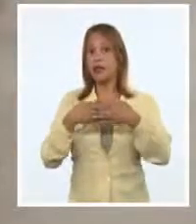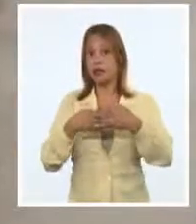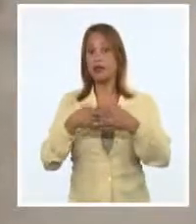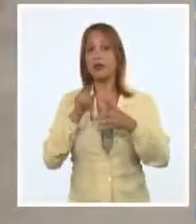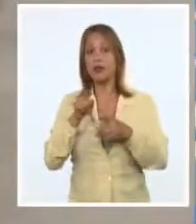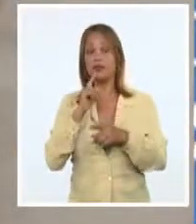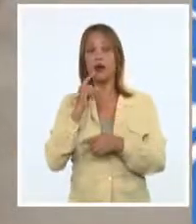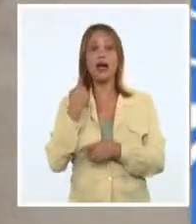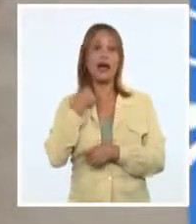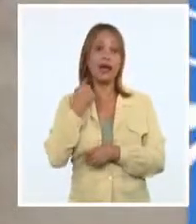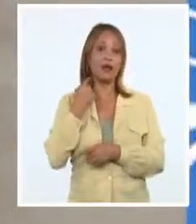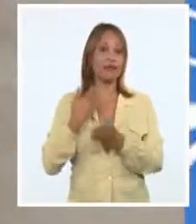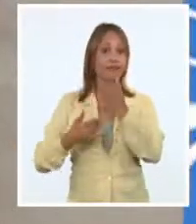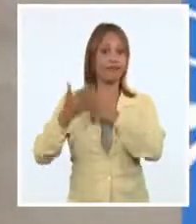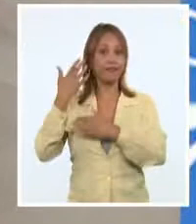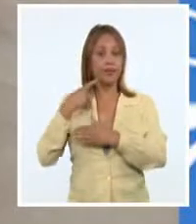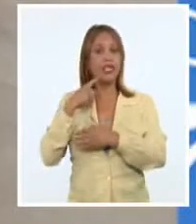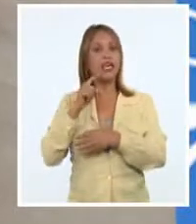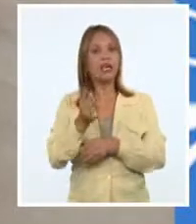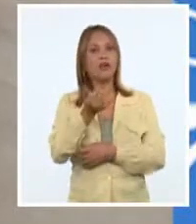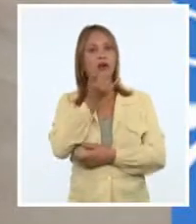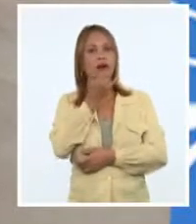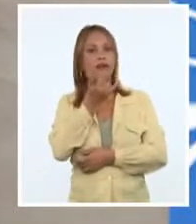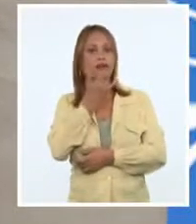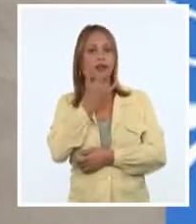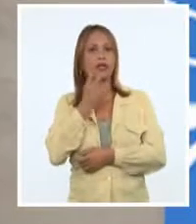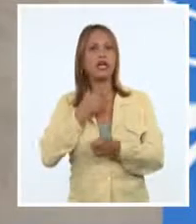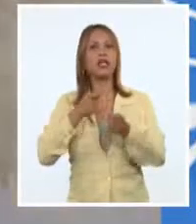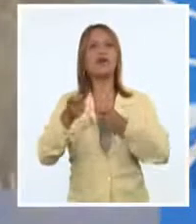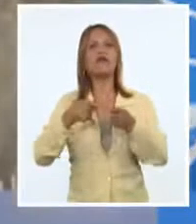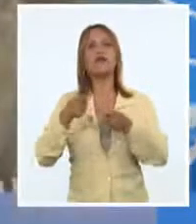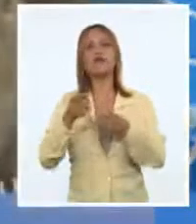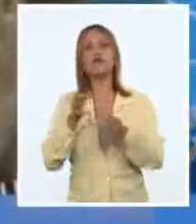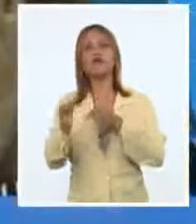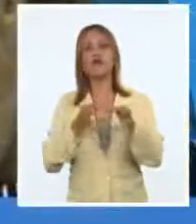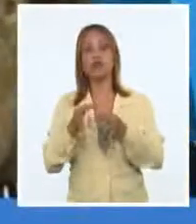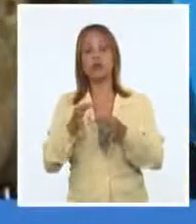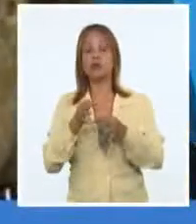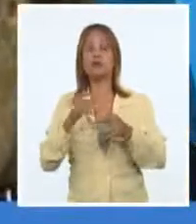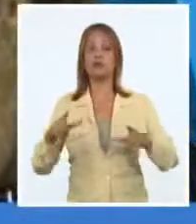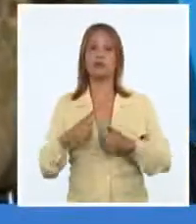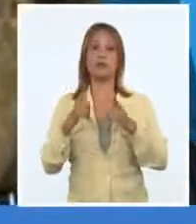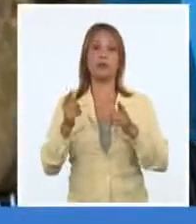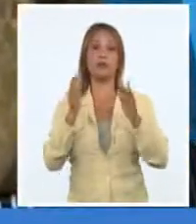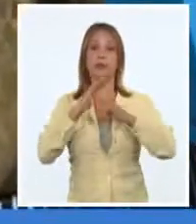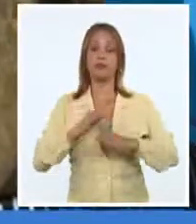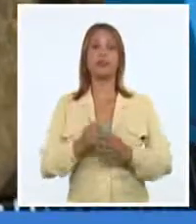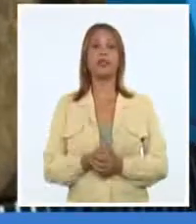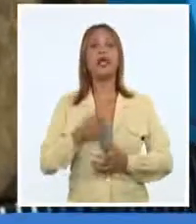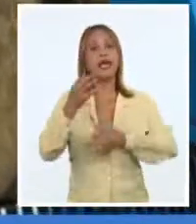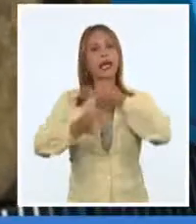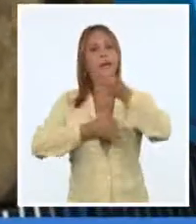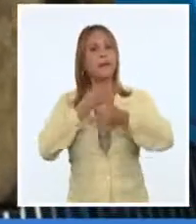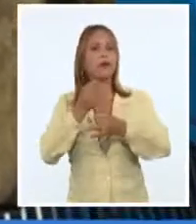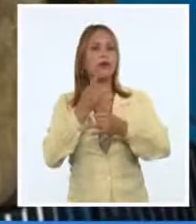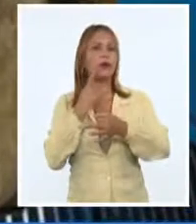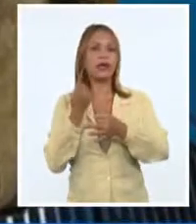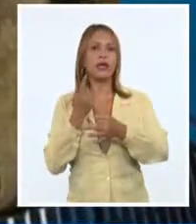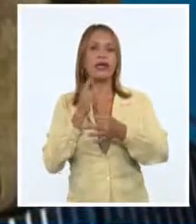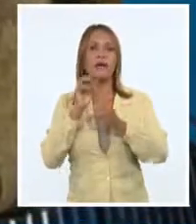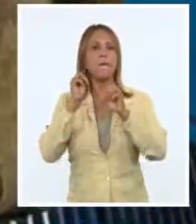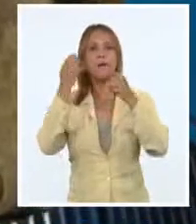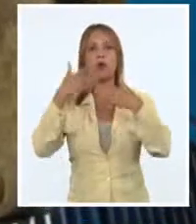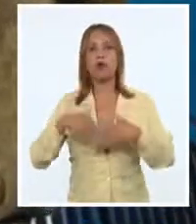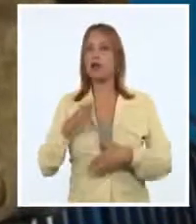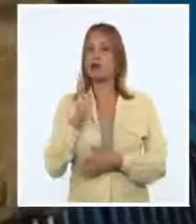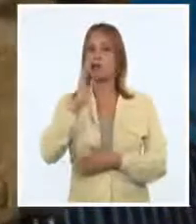últimos años compromete gravemente las funciones cardinales que debe cumplir. De igual forma, subrayó que es inmoral que Estados